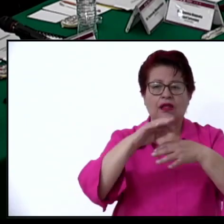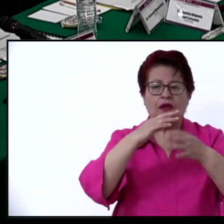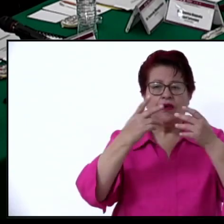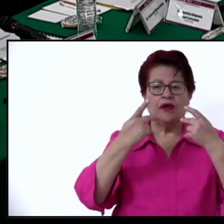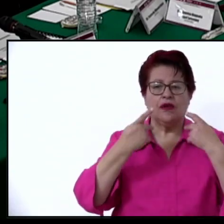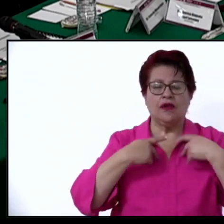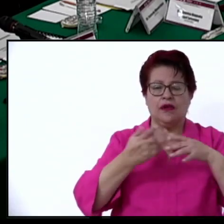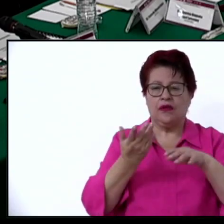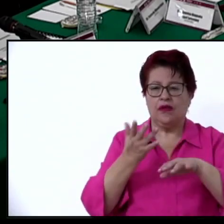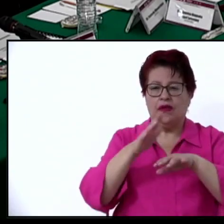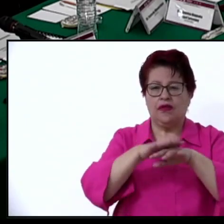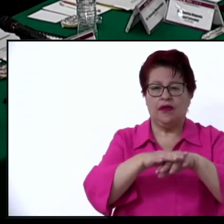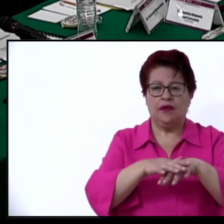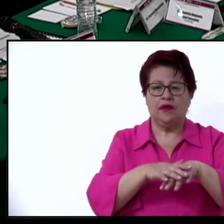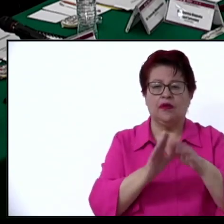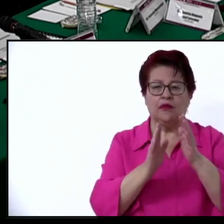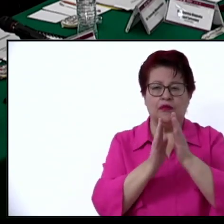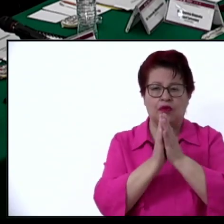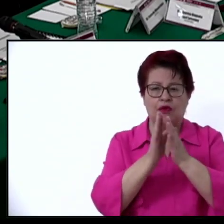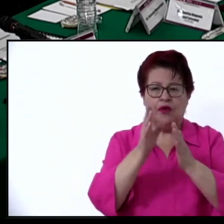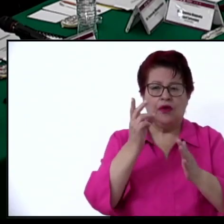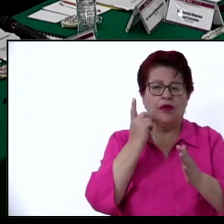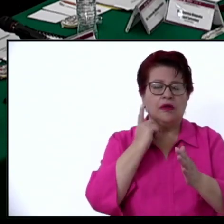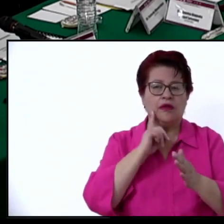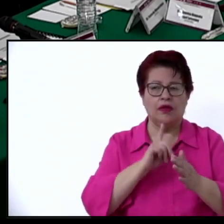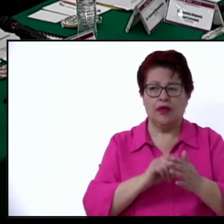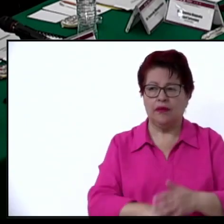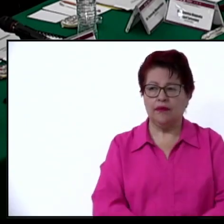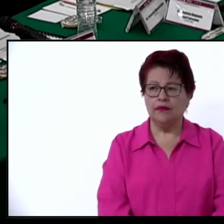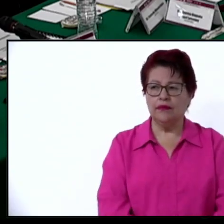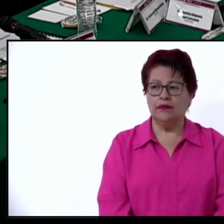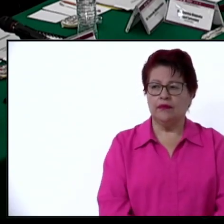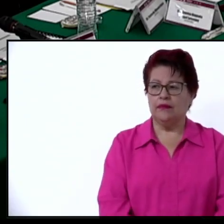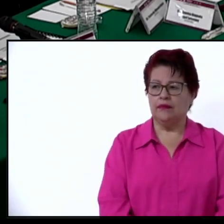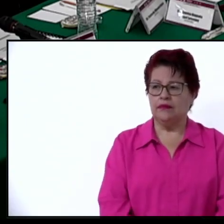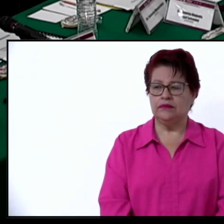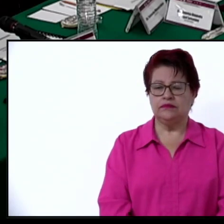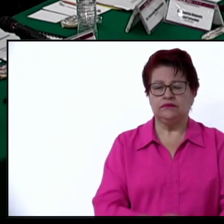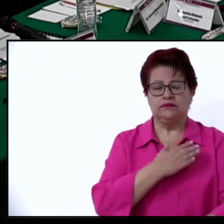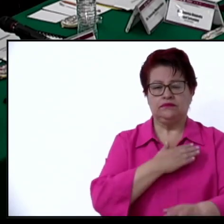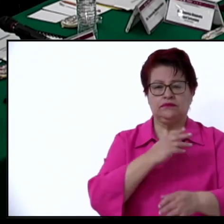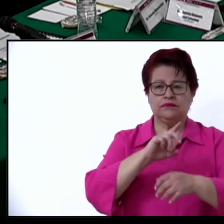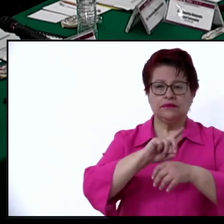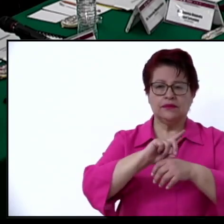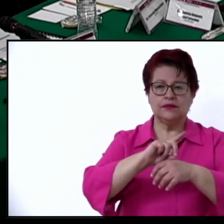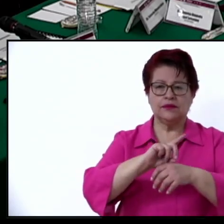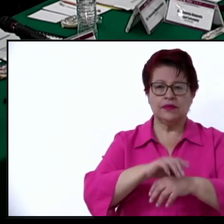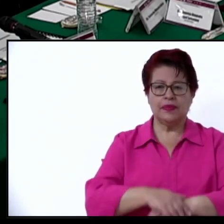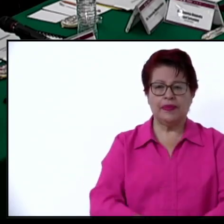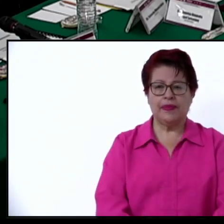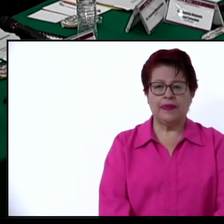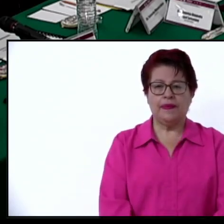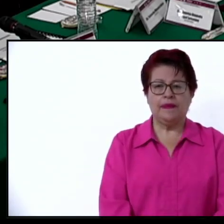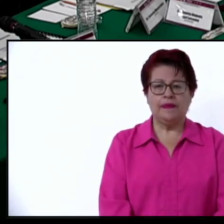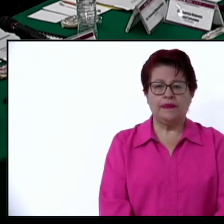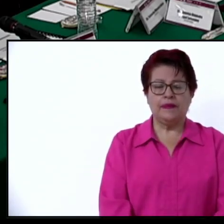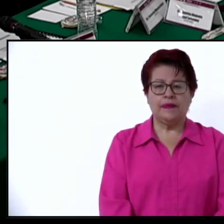los integrantes. Por favor, diputada. Muy buenos días.